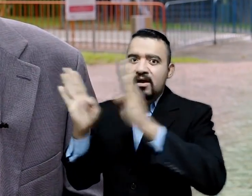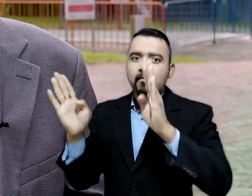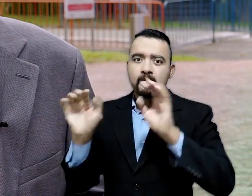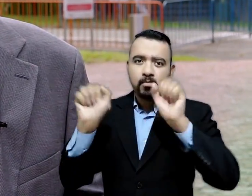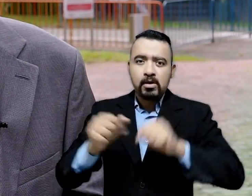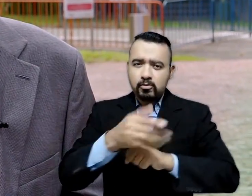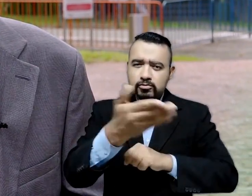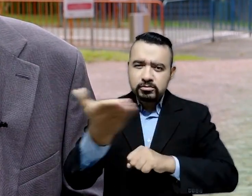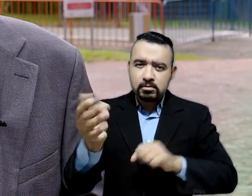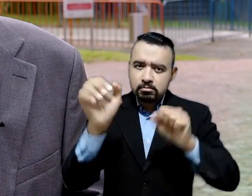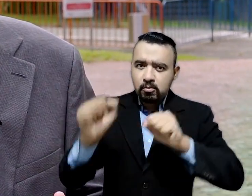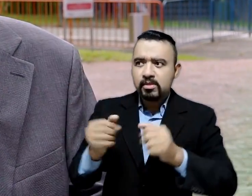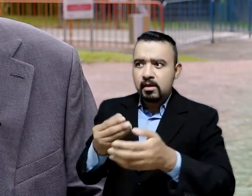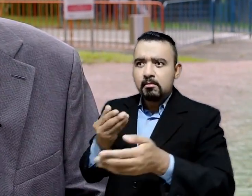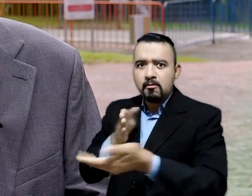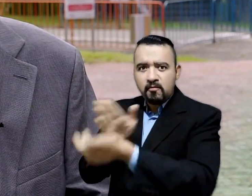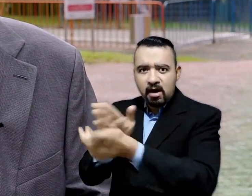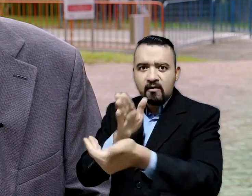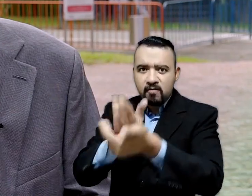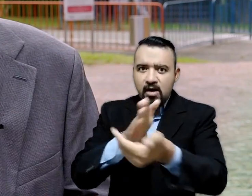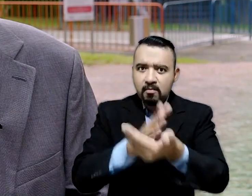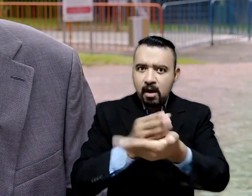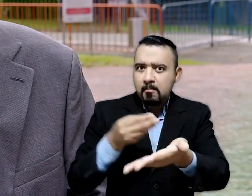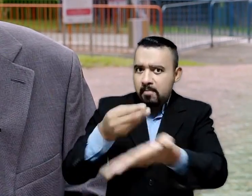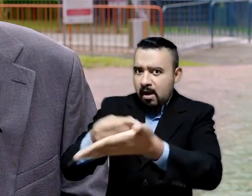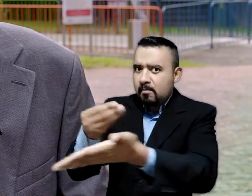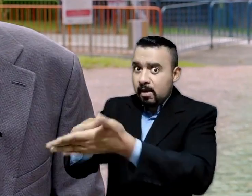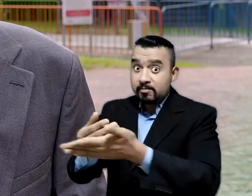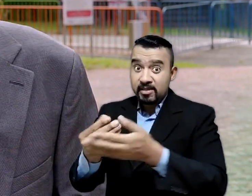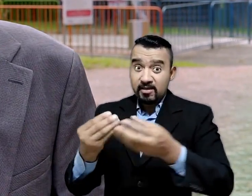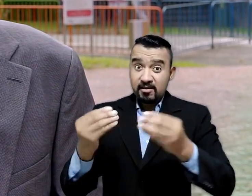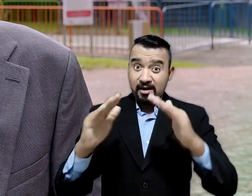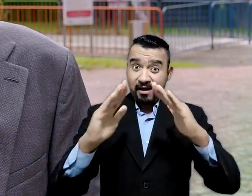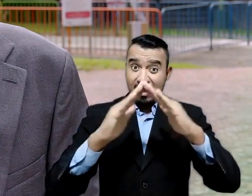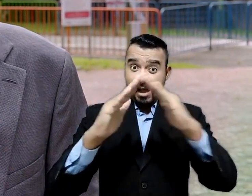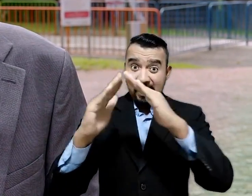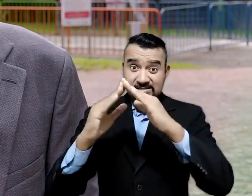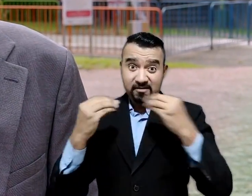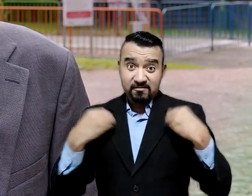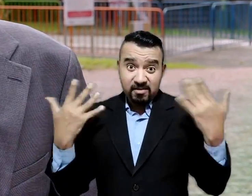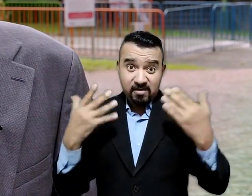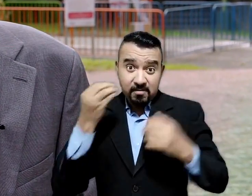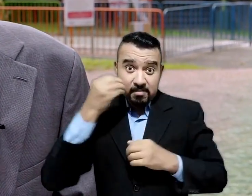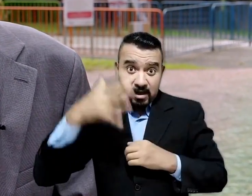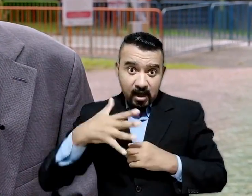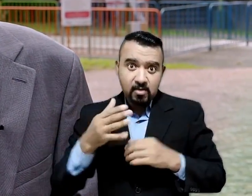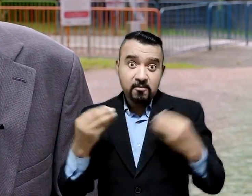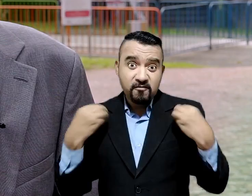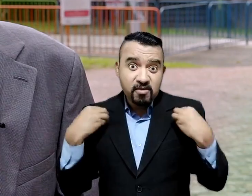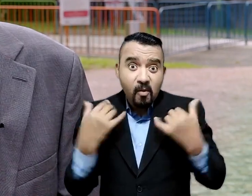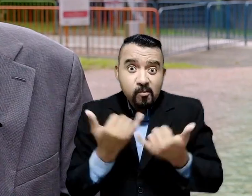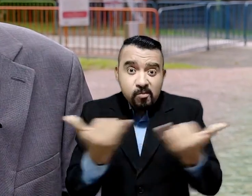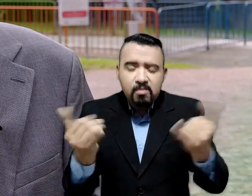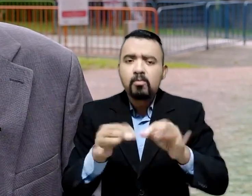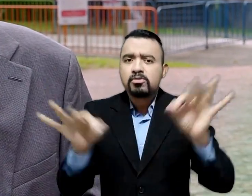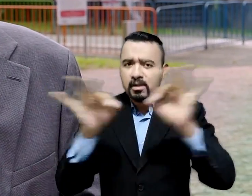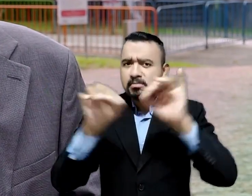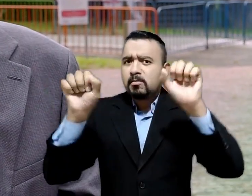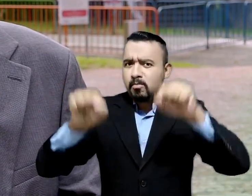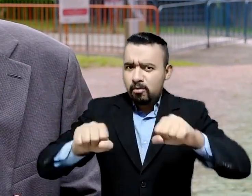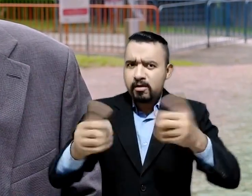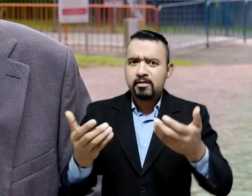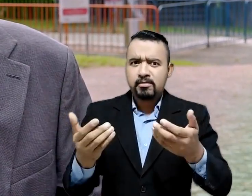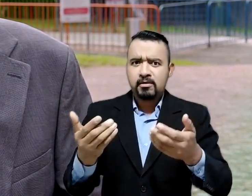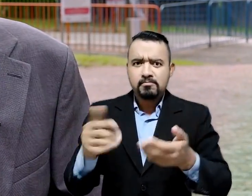no salir de casa, para ayudarle a nuestros comerciantes y a nuestra industria. Es una campaña que nos invita